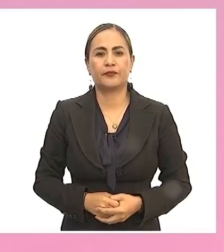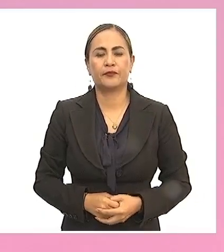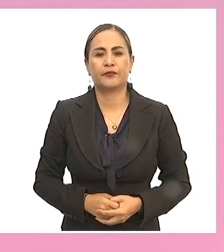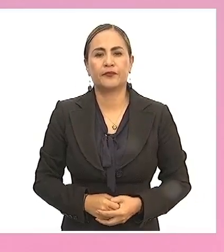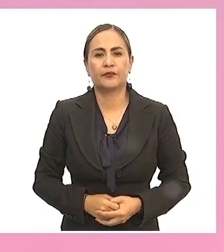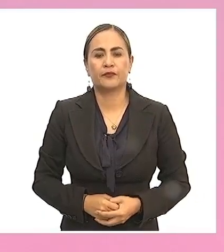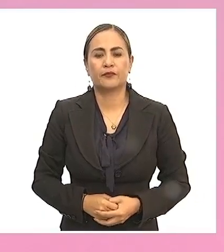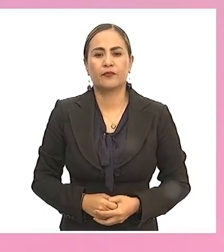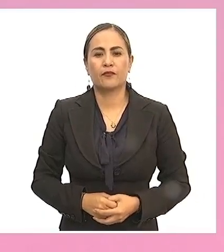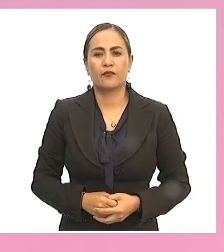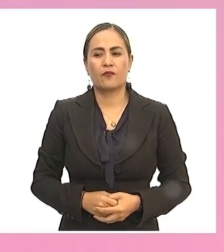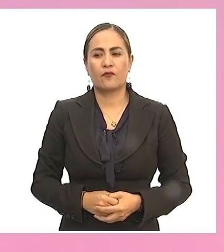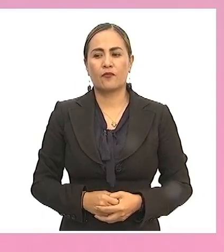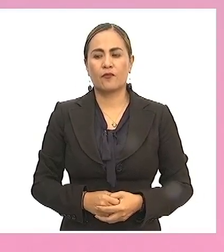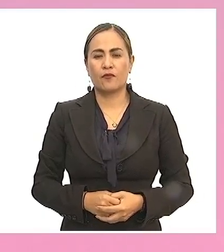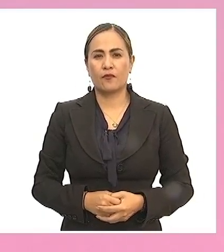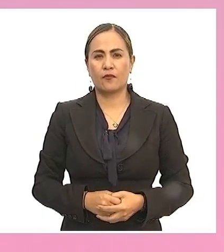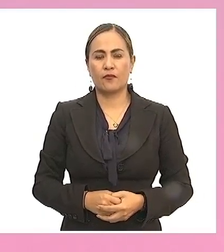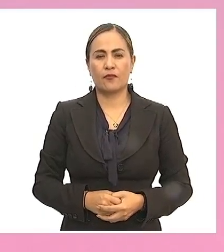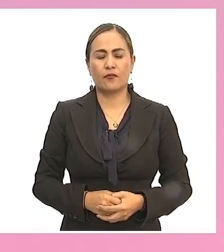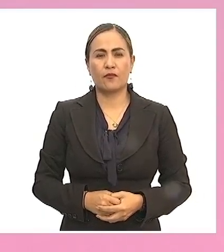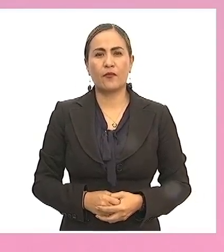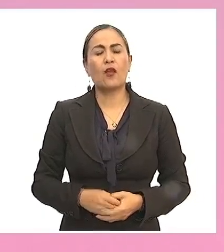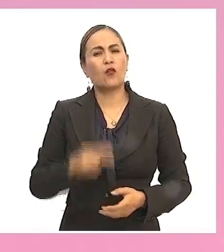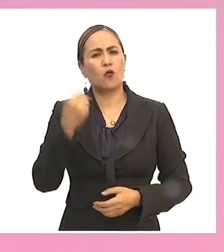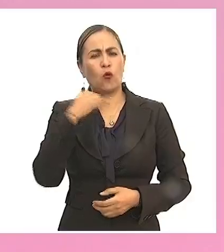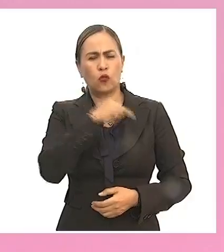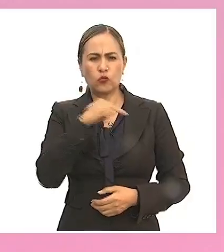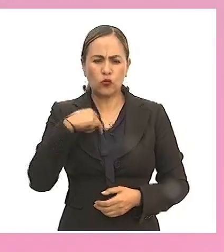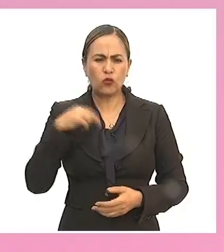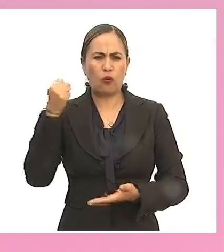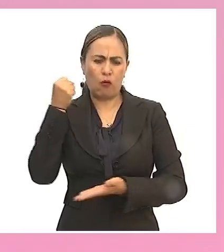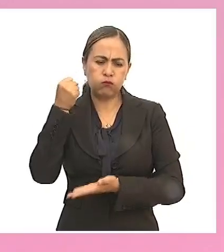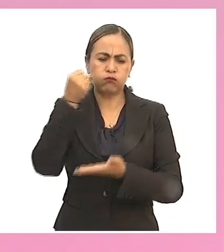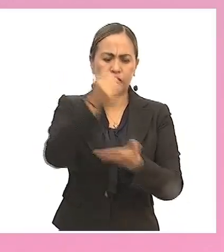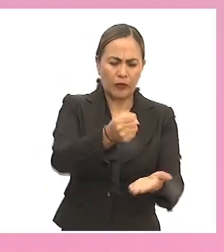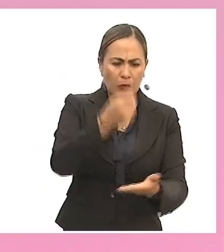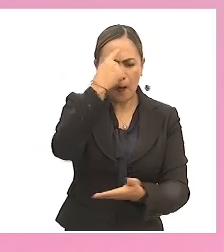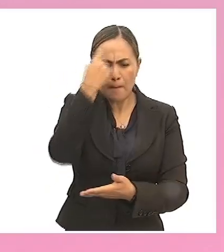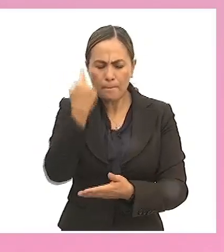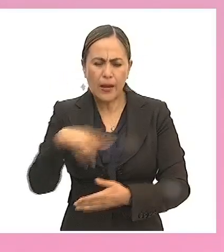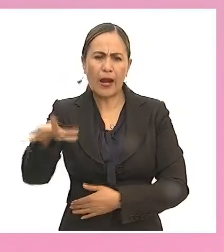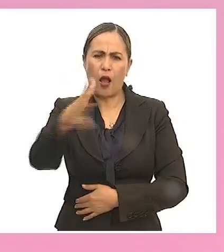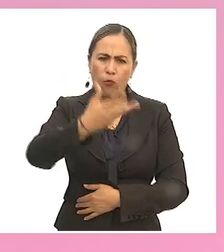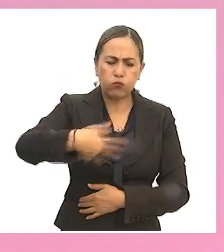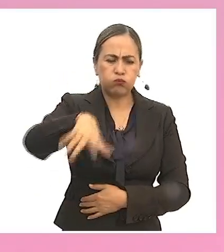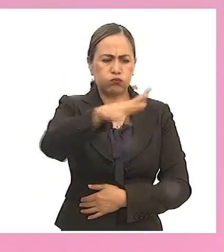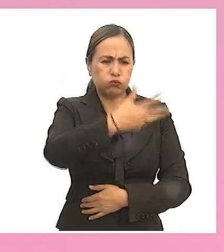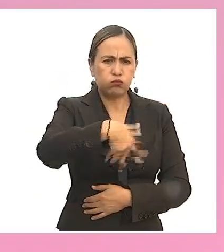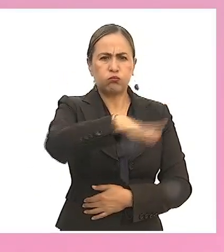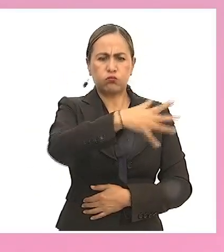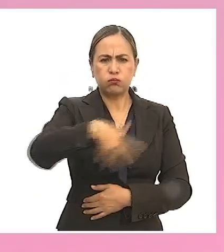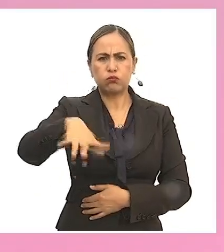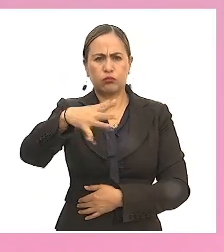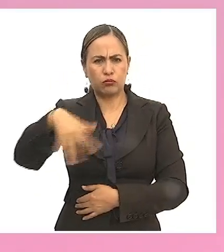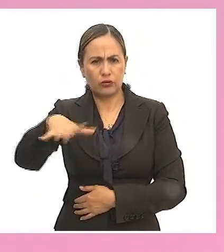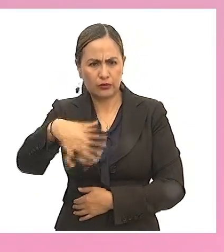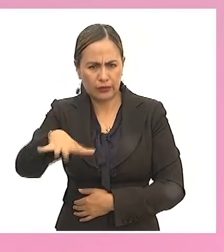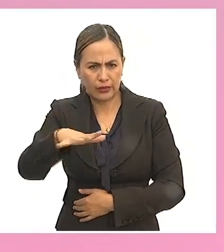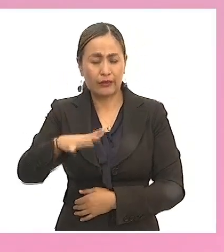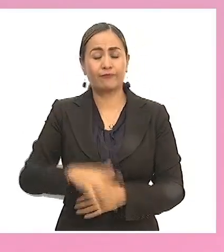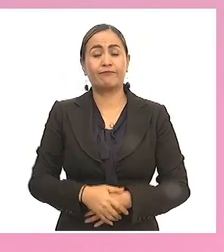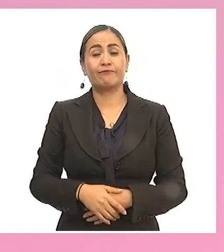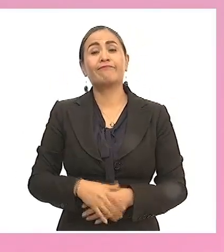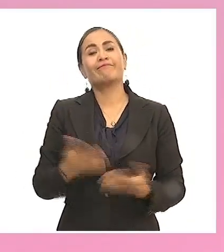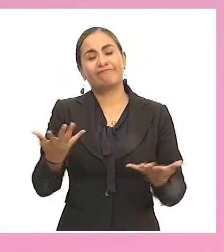No hemos dejado de invertir en exploración y hemos, con